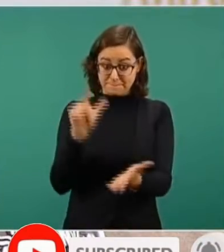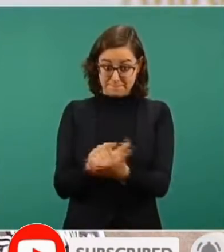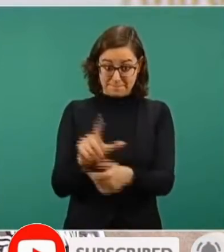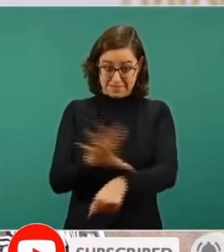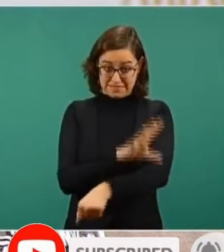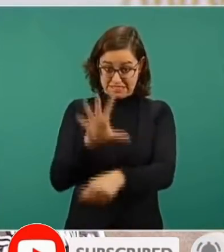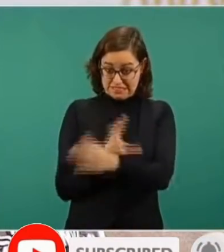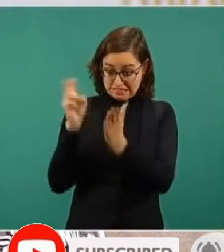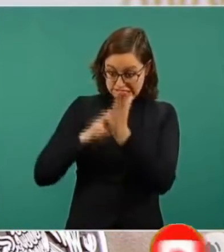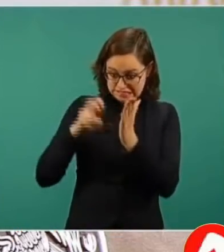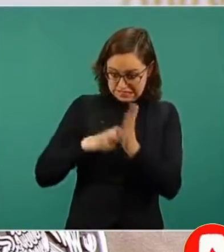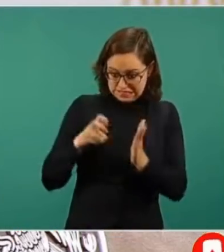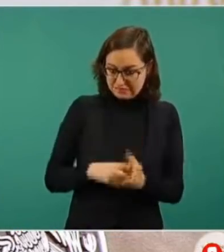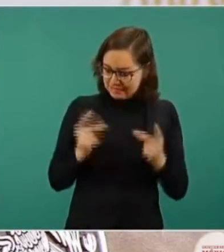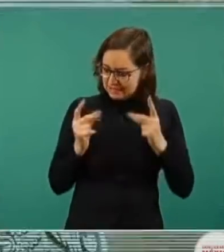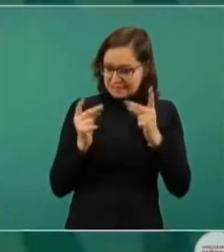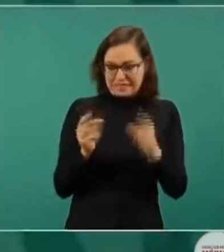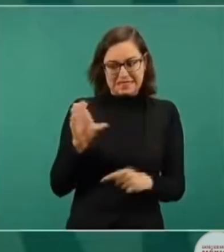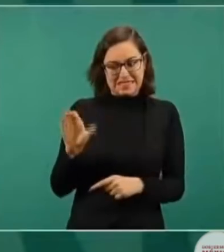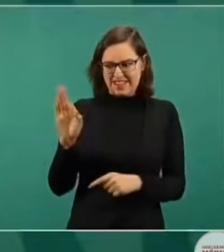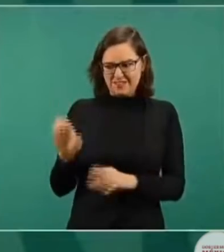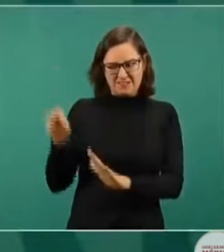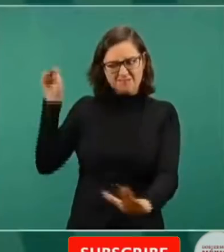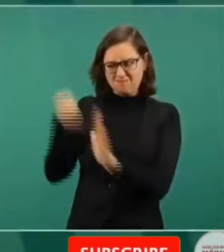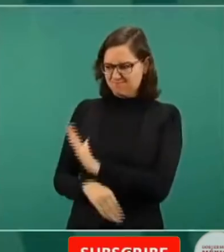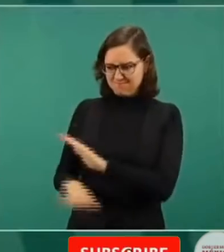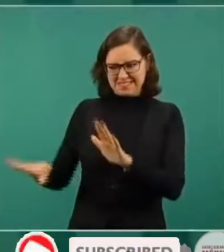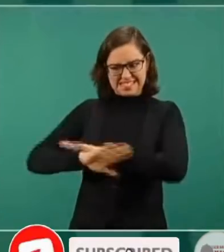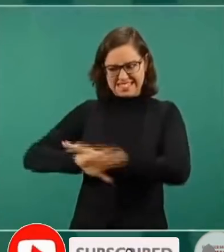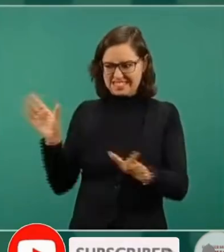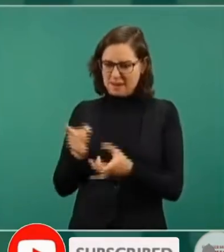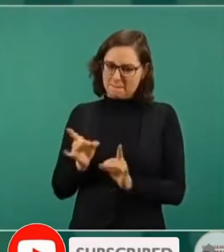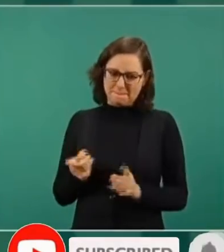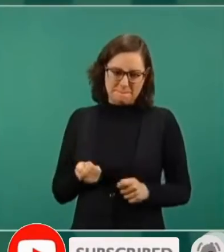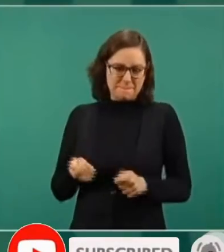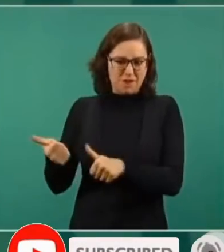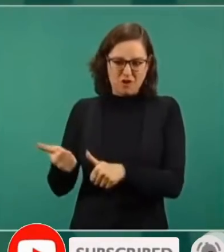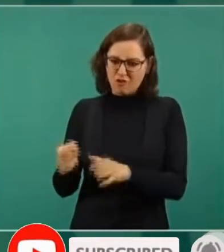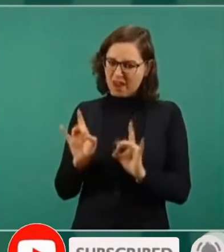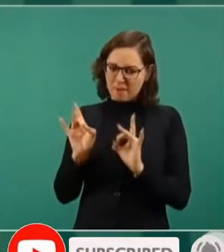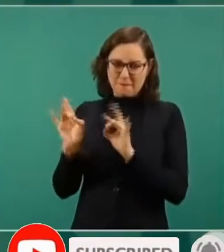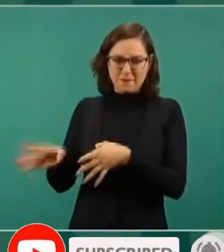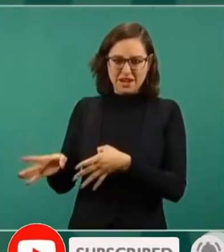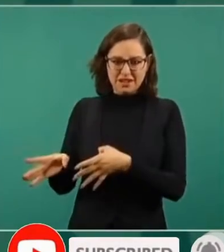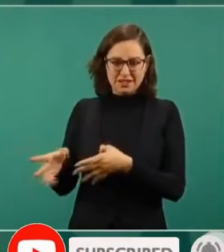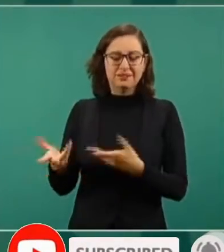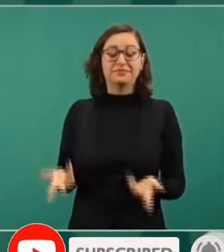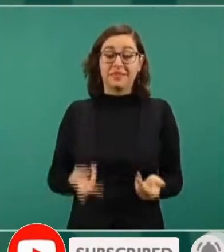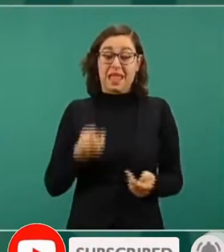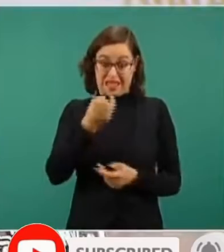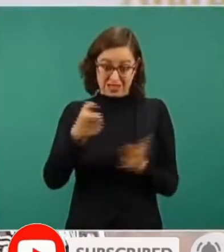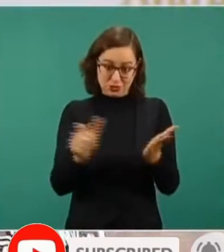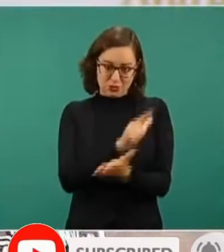por eliminar la CFE del mercado, en su prisa desesperados, vamos a sacar la CFE, porque para eso se hizo la